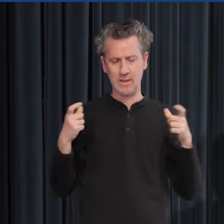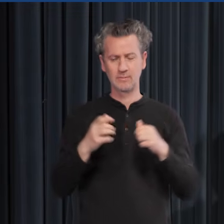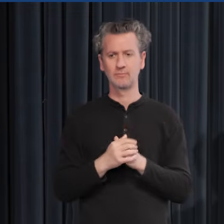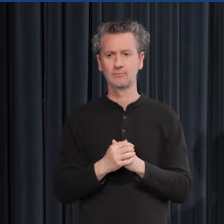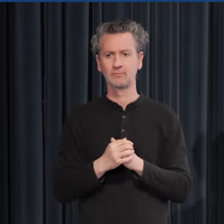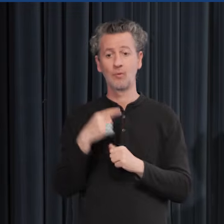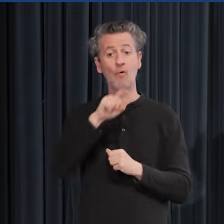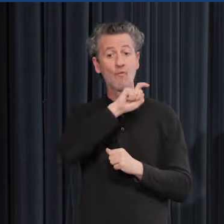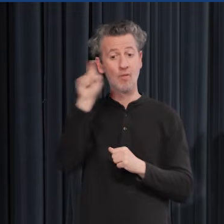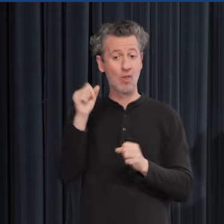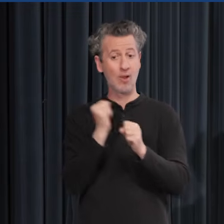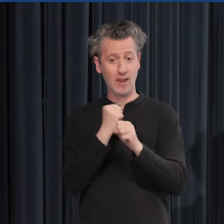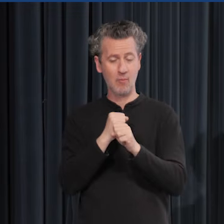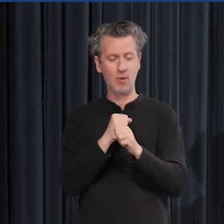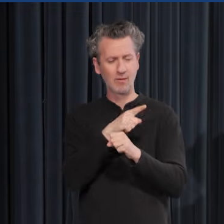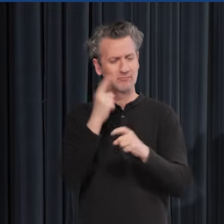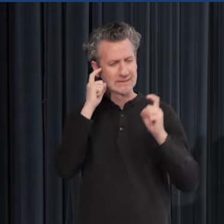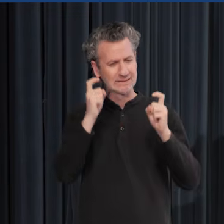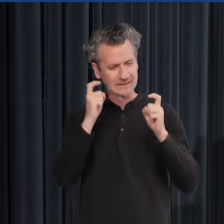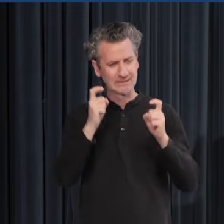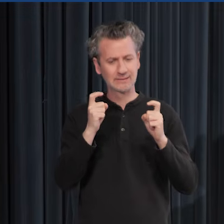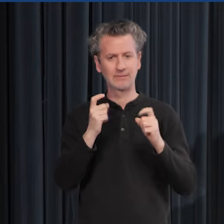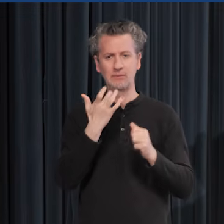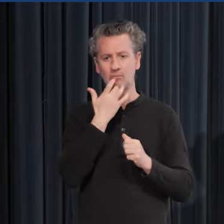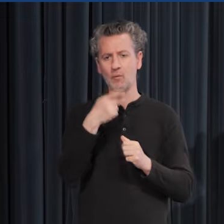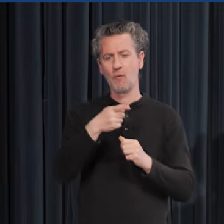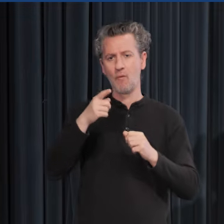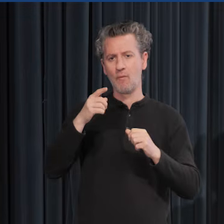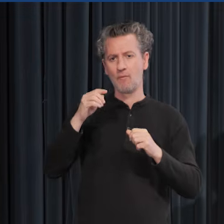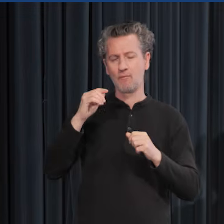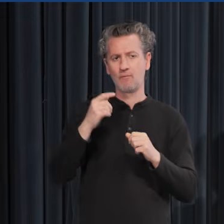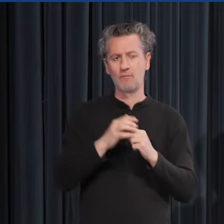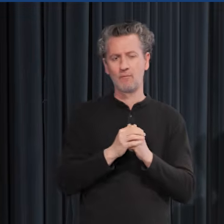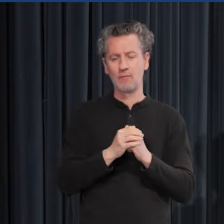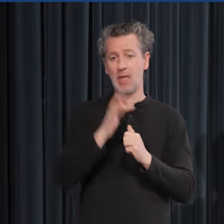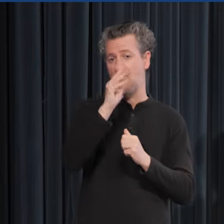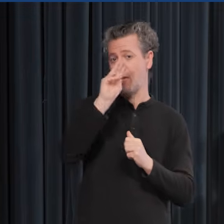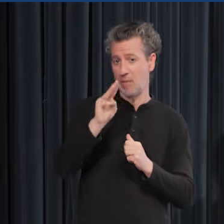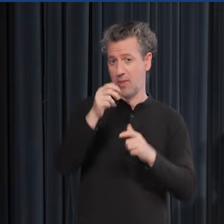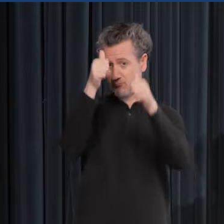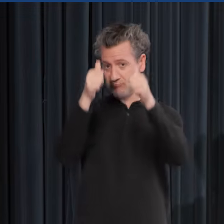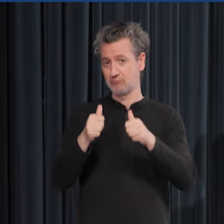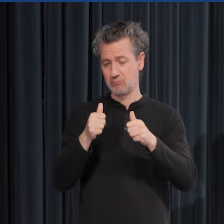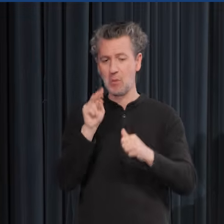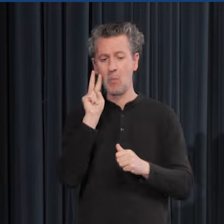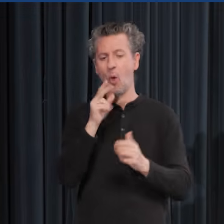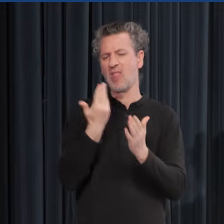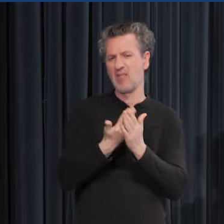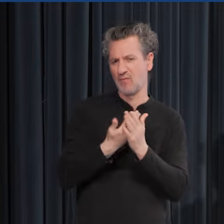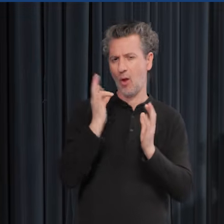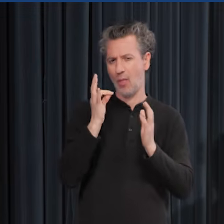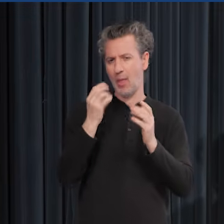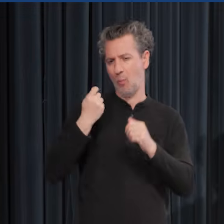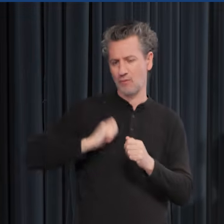que voy a ver una acción formativa de formación profesional o certificados de profesionalidad y veo mujeres, yo me